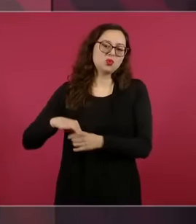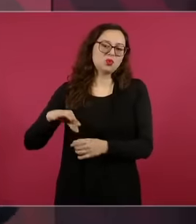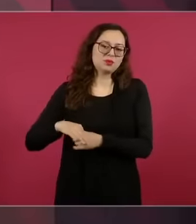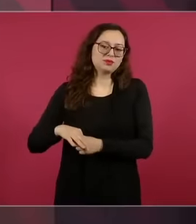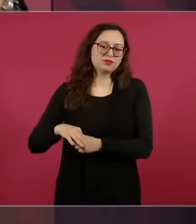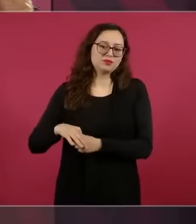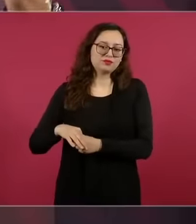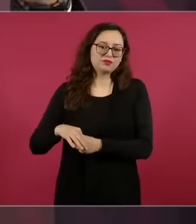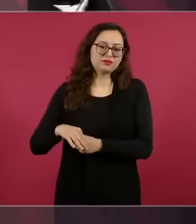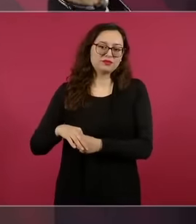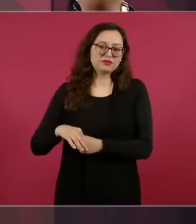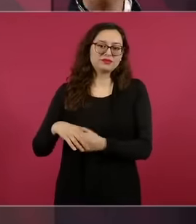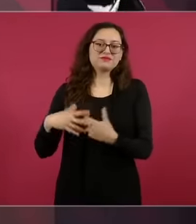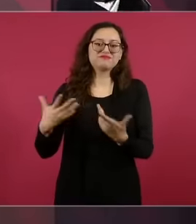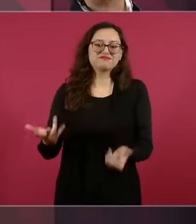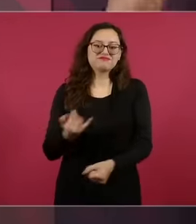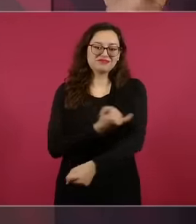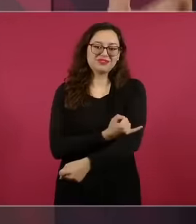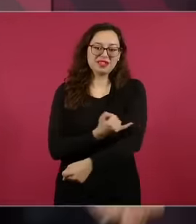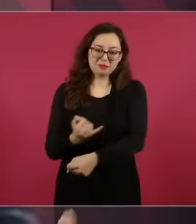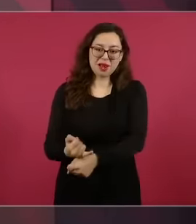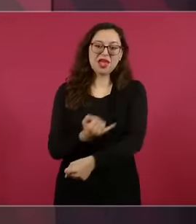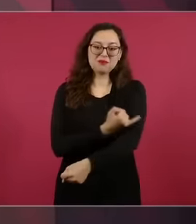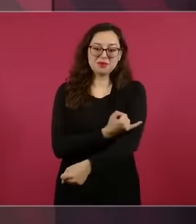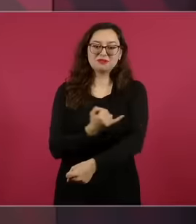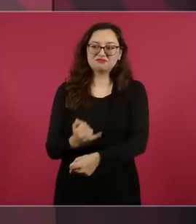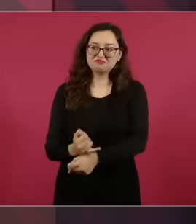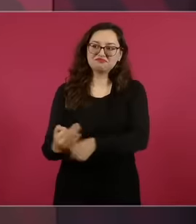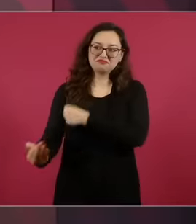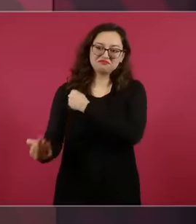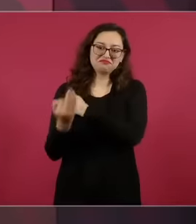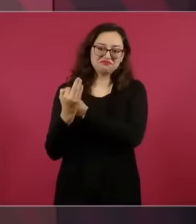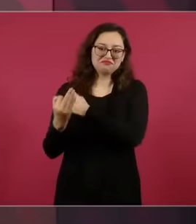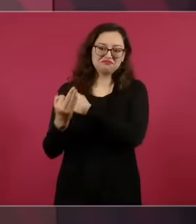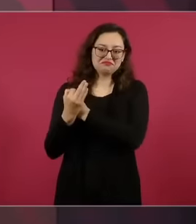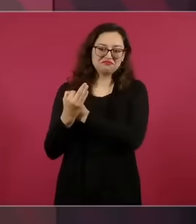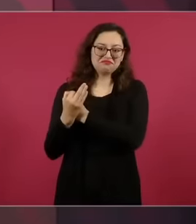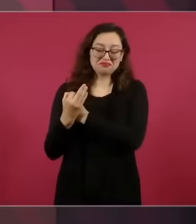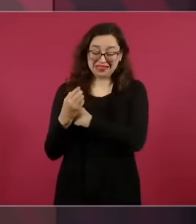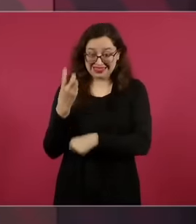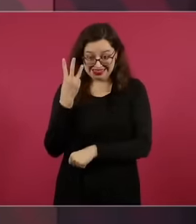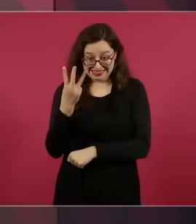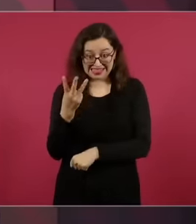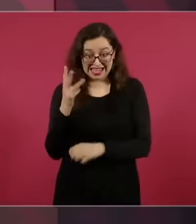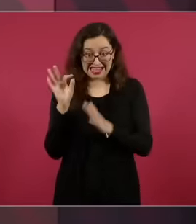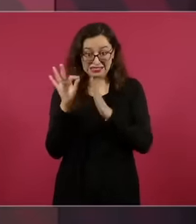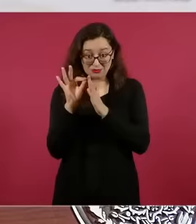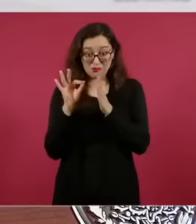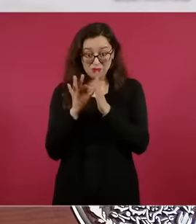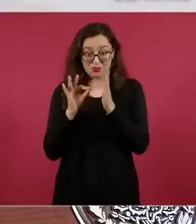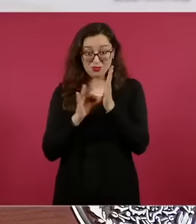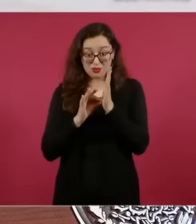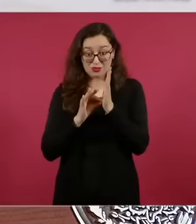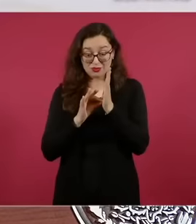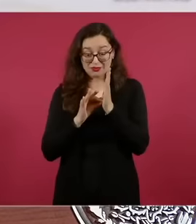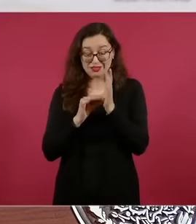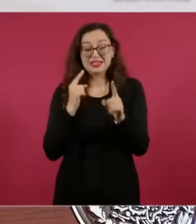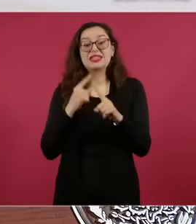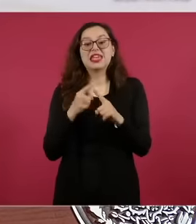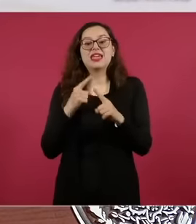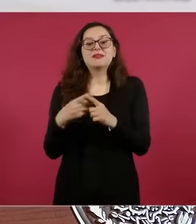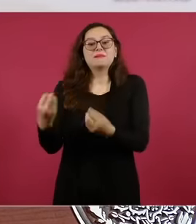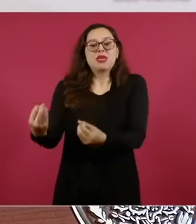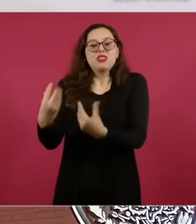Gano por el apoyo de la gente de Iztapalapa, esa diferencia de 3%.